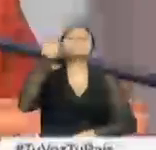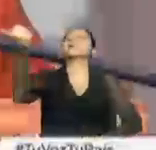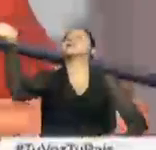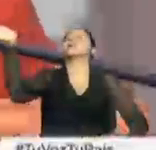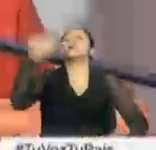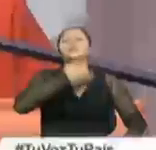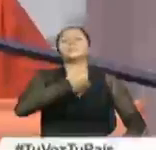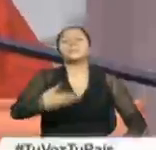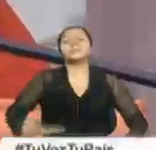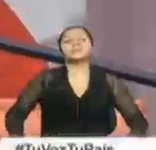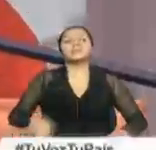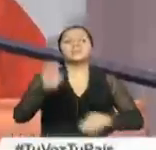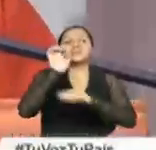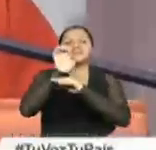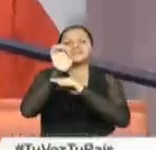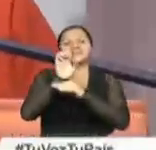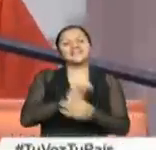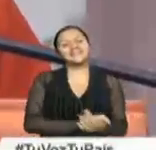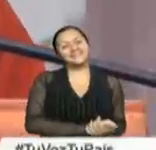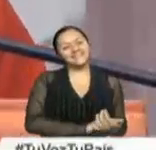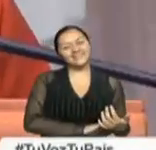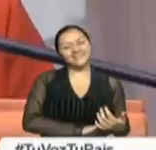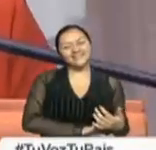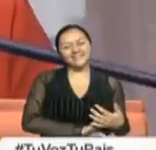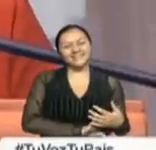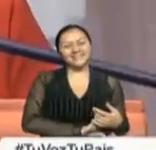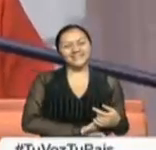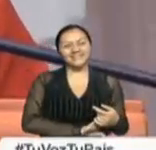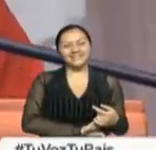que ha tenido el Ecuador.